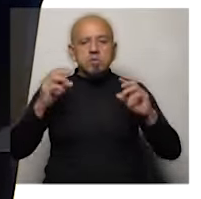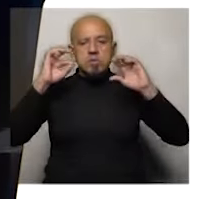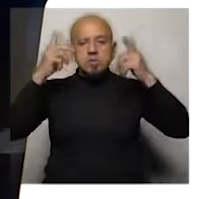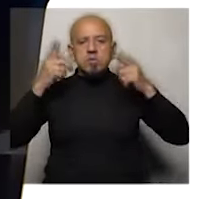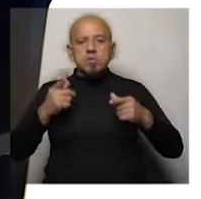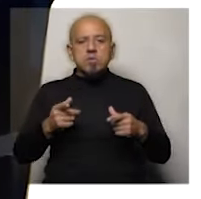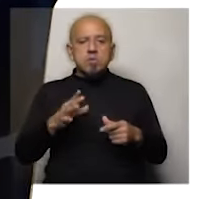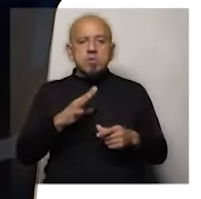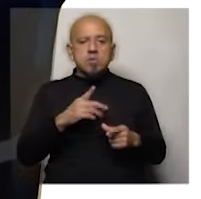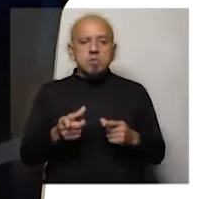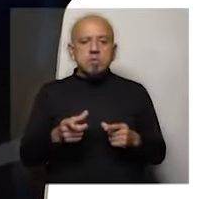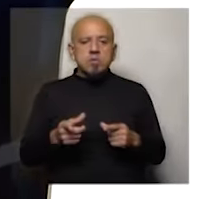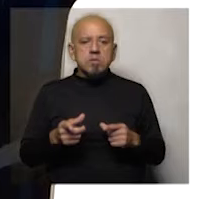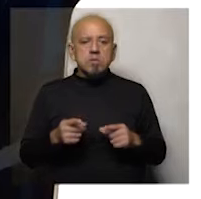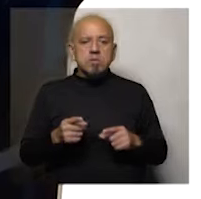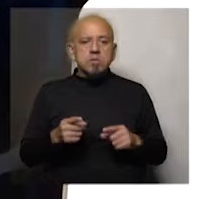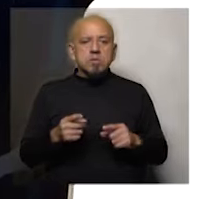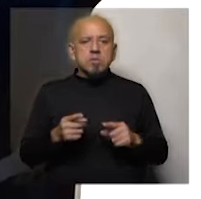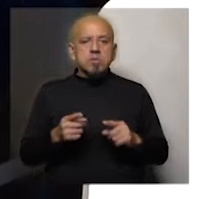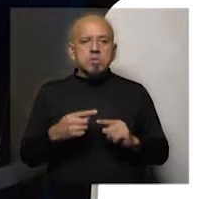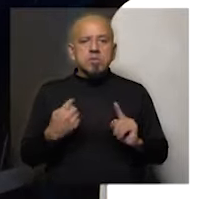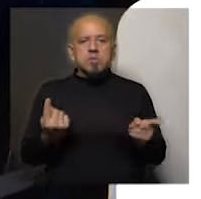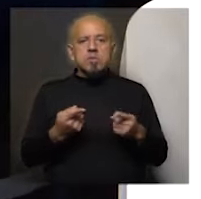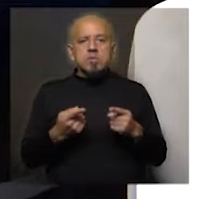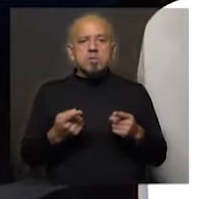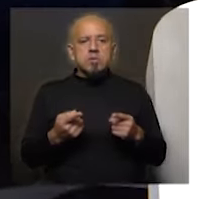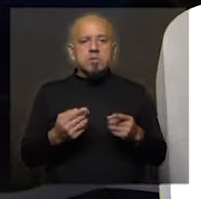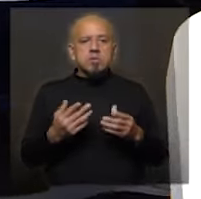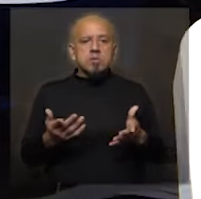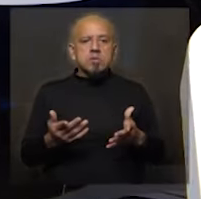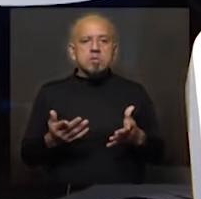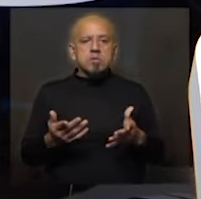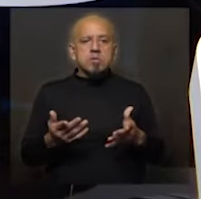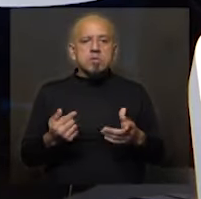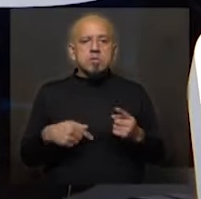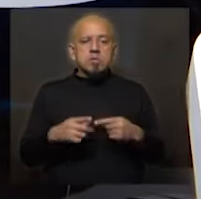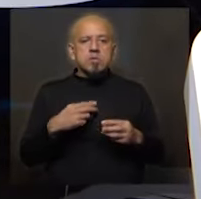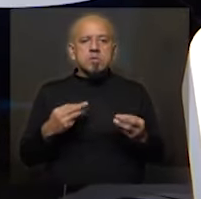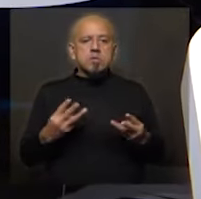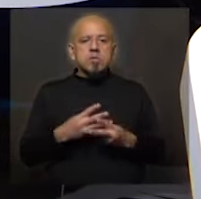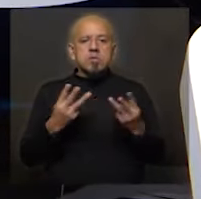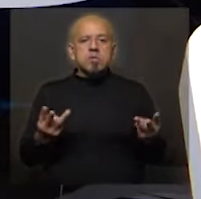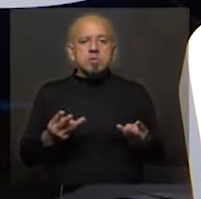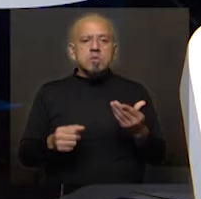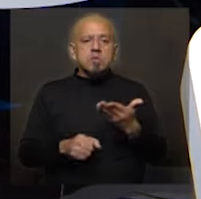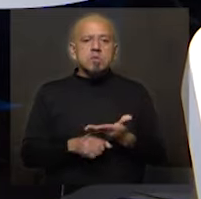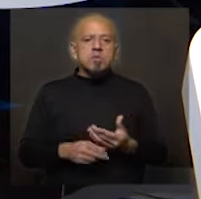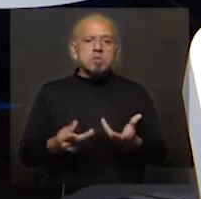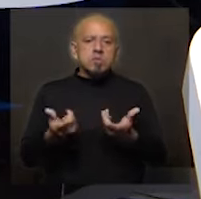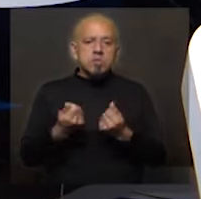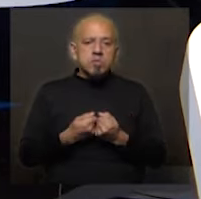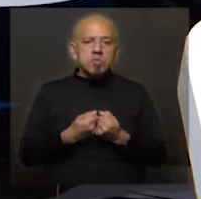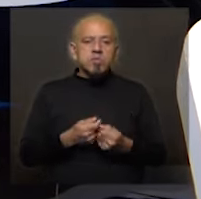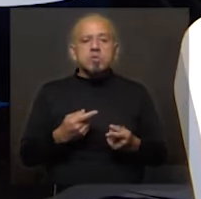doméstica que tiene no el ciclo de la atención de la de la agresión que es en general donde pide ayuda la